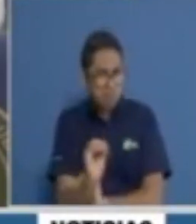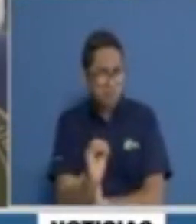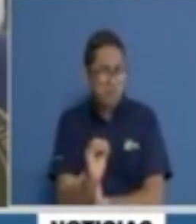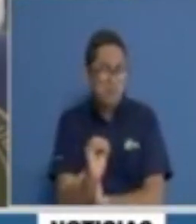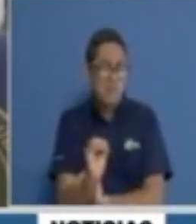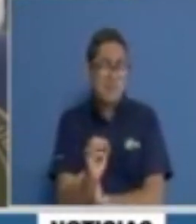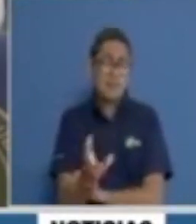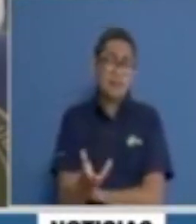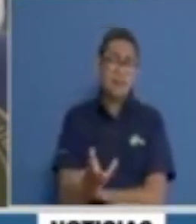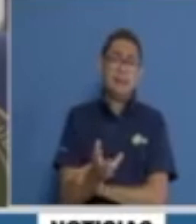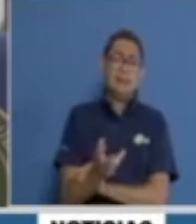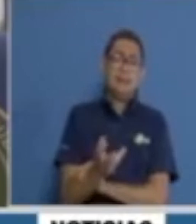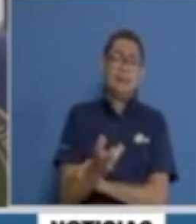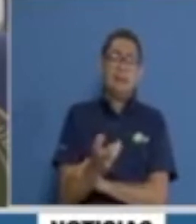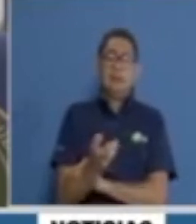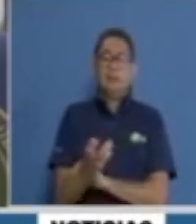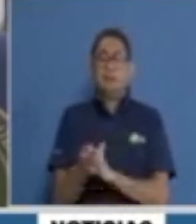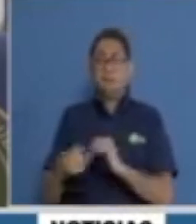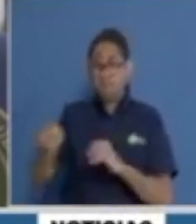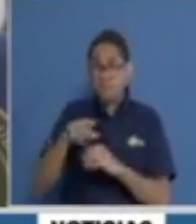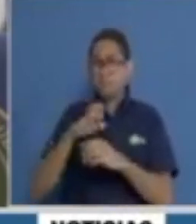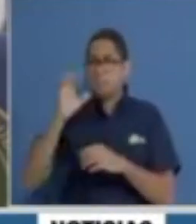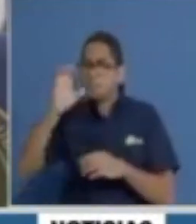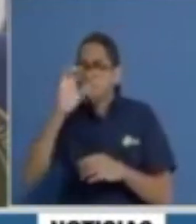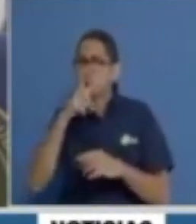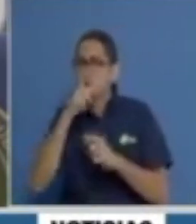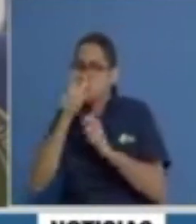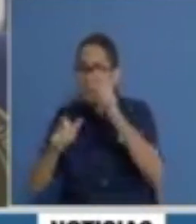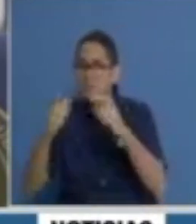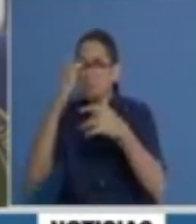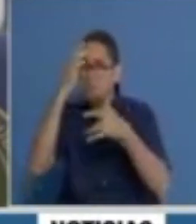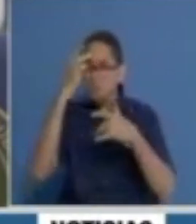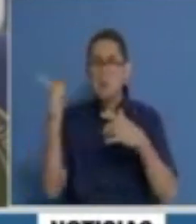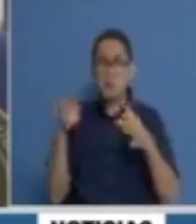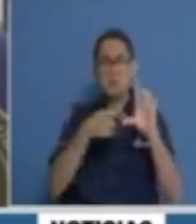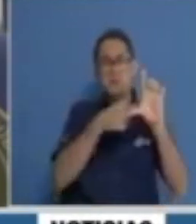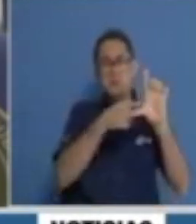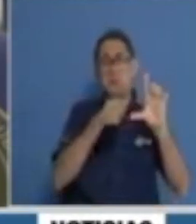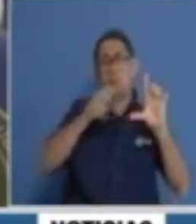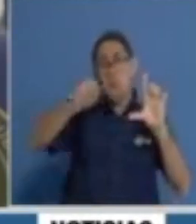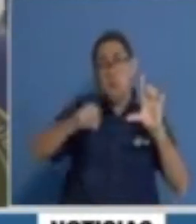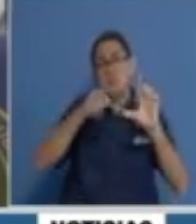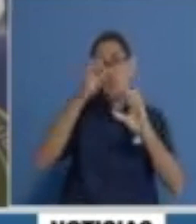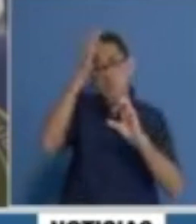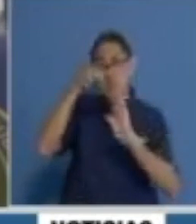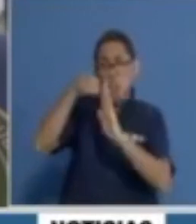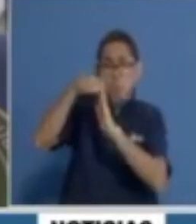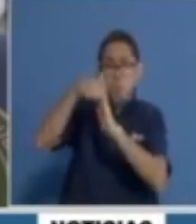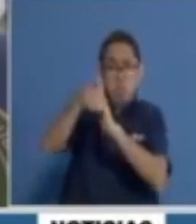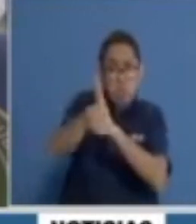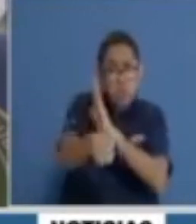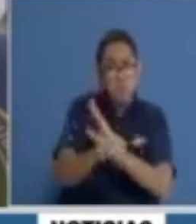de caso que se emplee como de la búsqueda de casos, este indicador puede bajar aún más. Y en